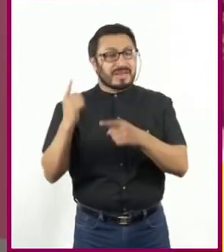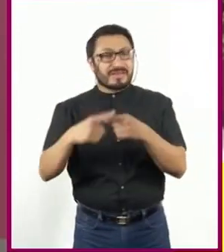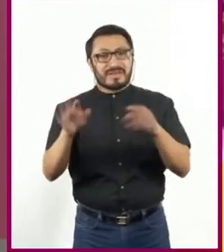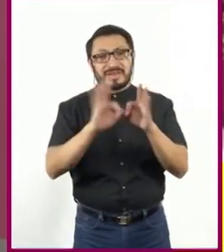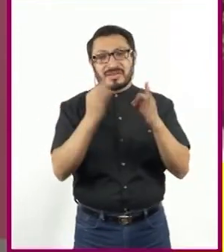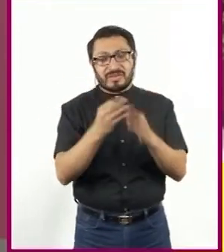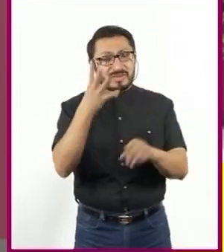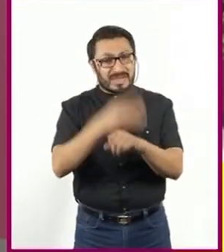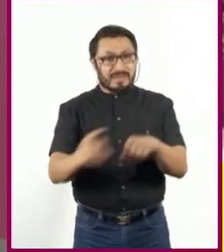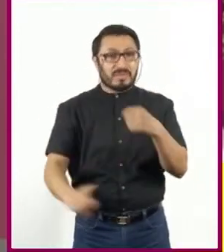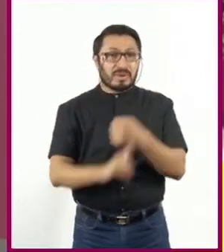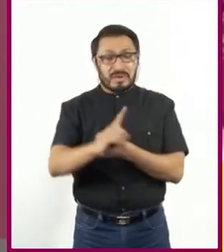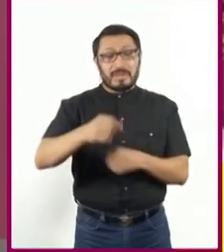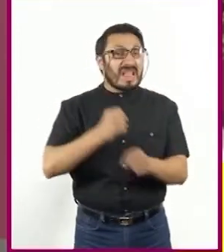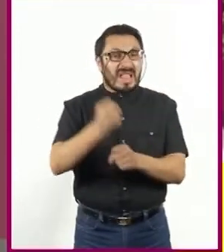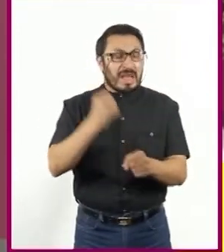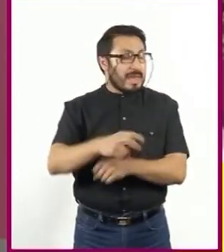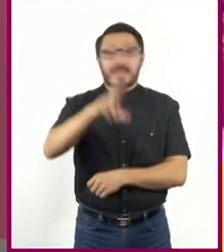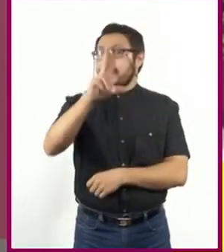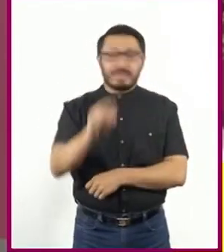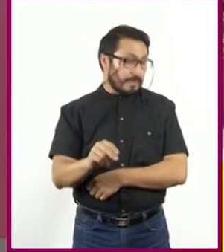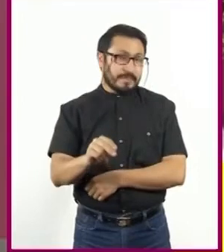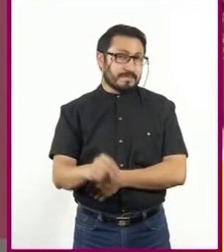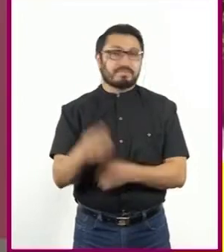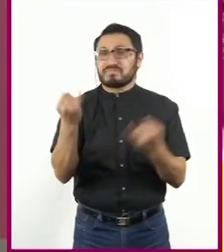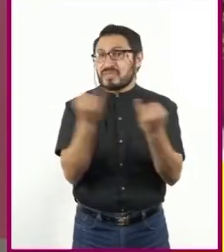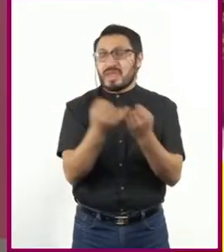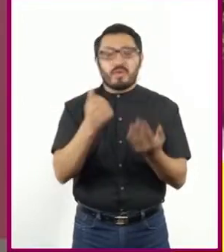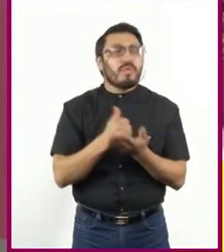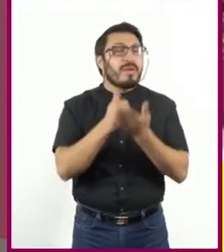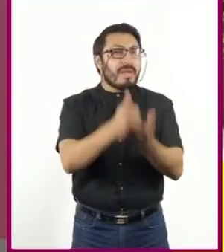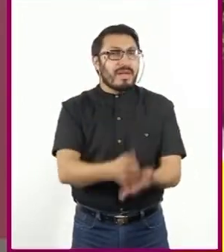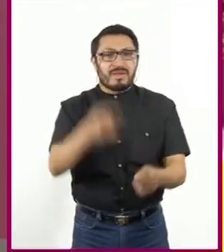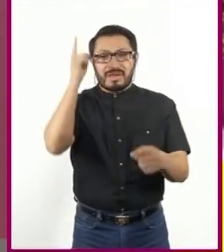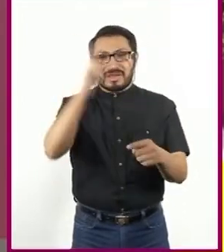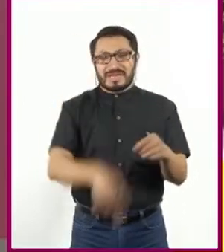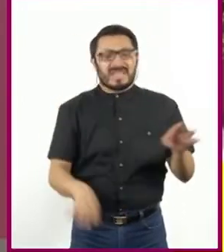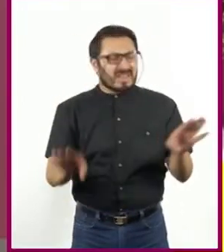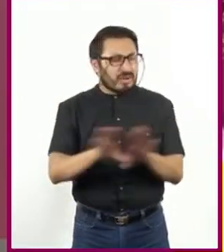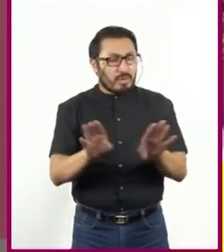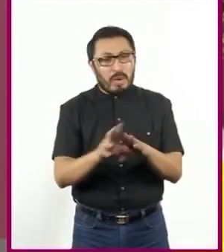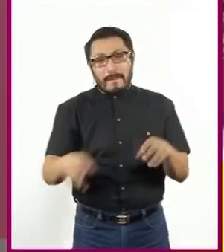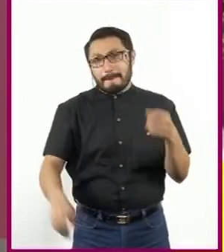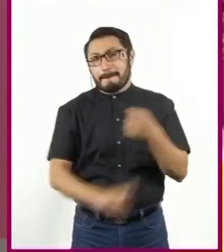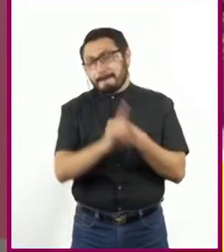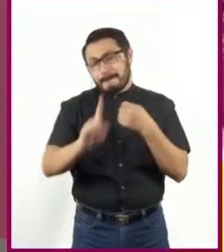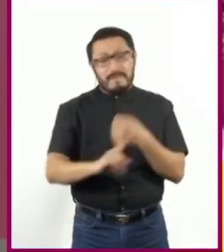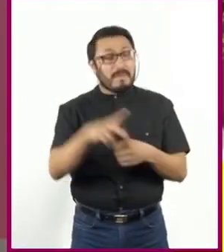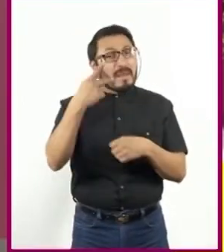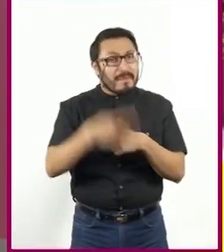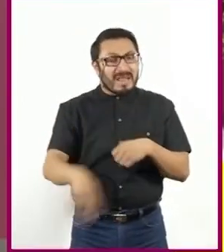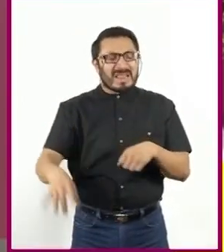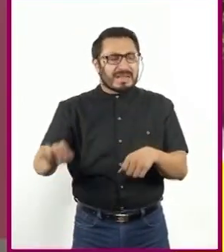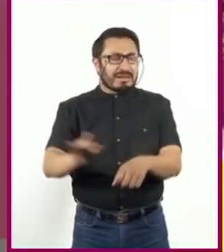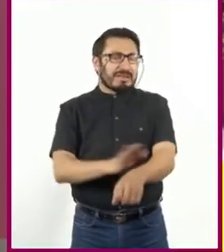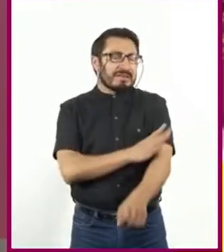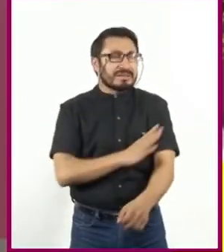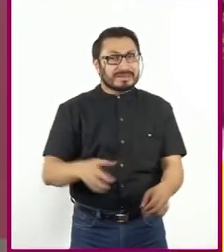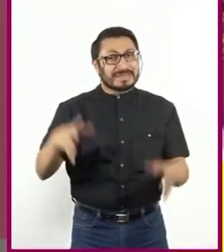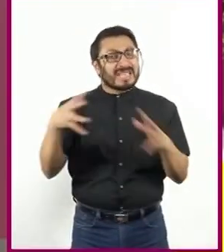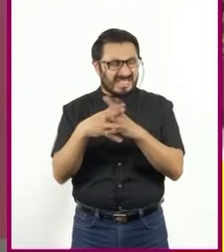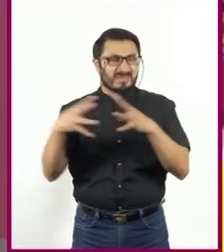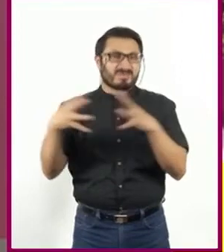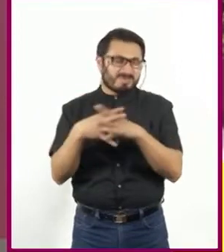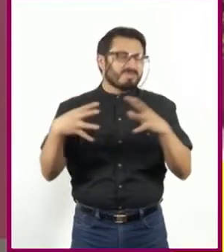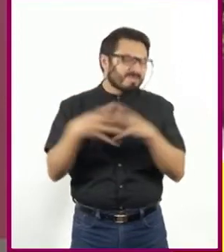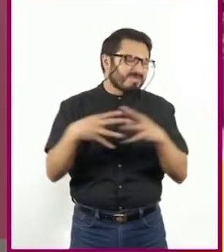de manera no violenta, así como ayudar a disminuir el impacto emocional provocado por la guerra, a través